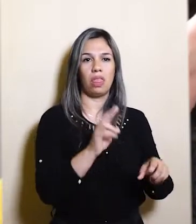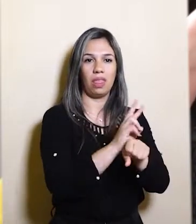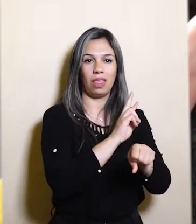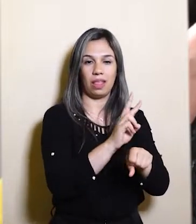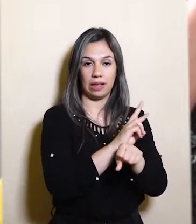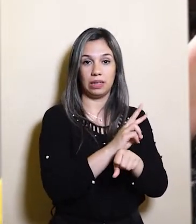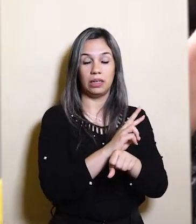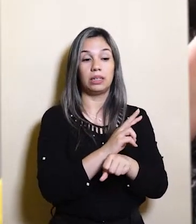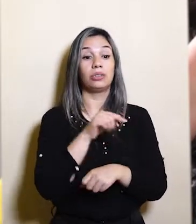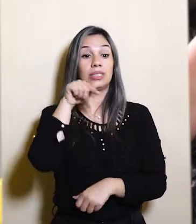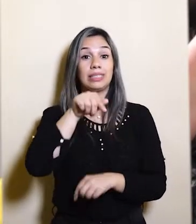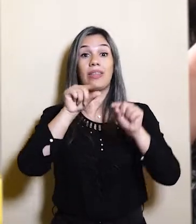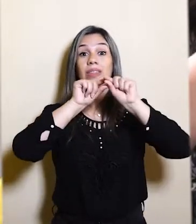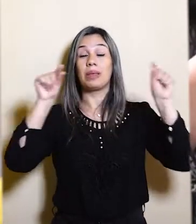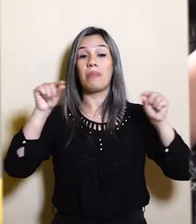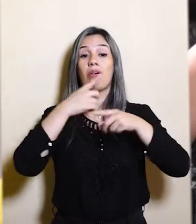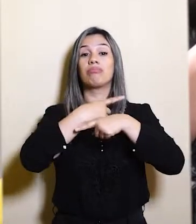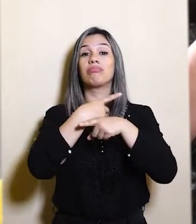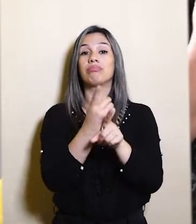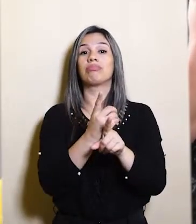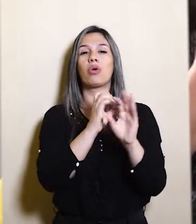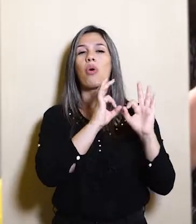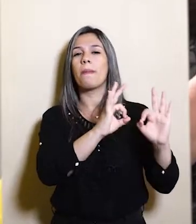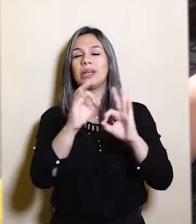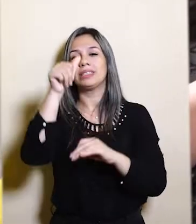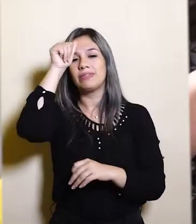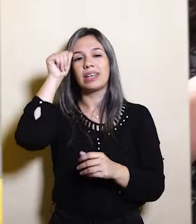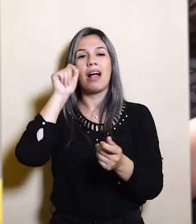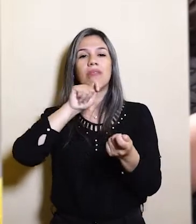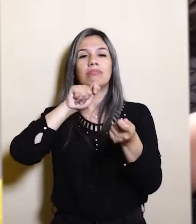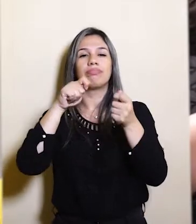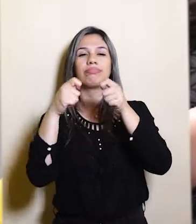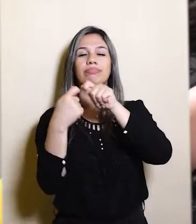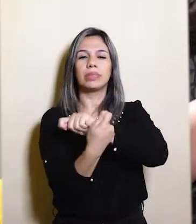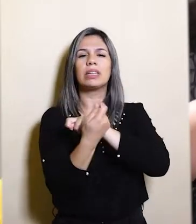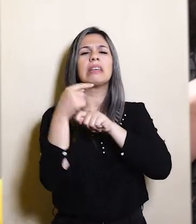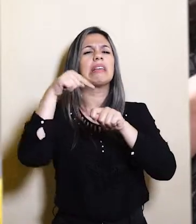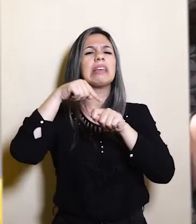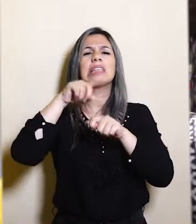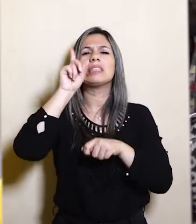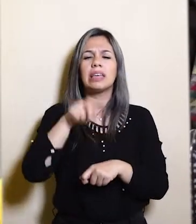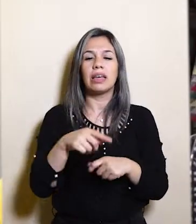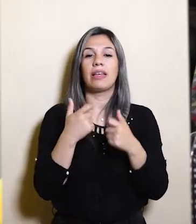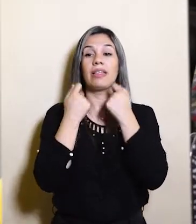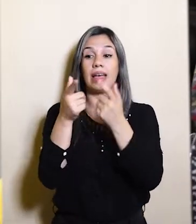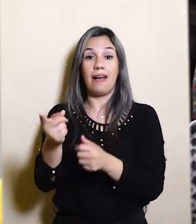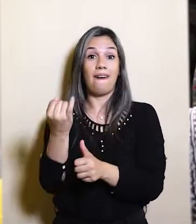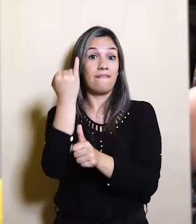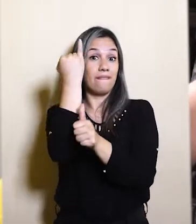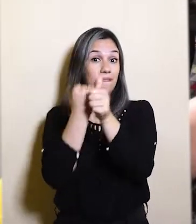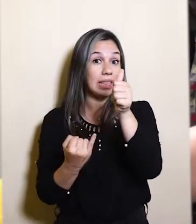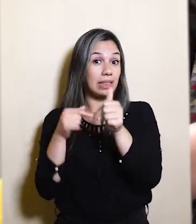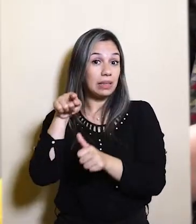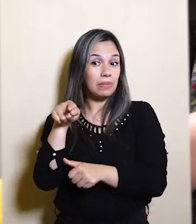integral supone precisamente esa reparación transformadora que le permita entonces a la niña que fue víctima y